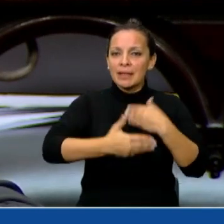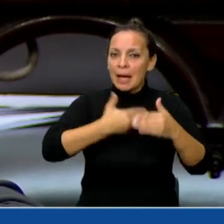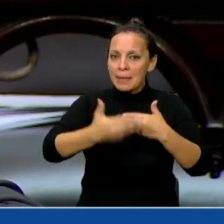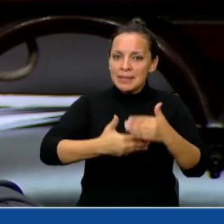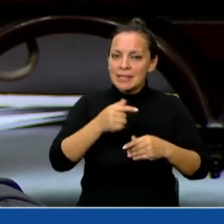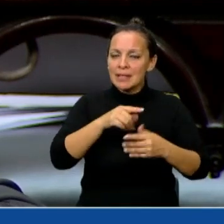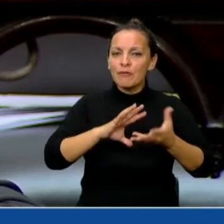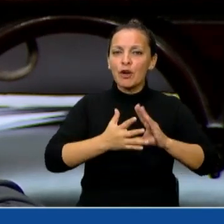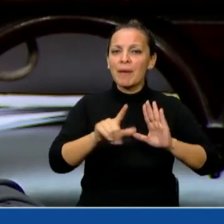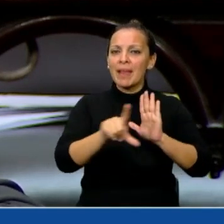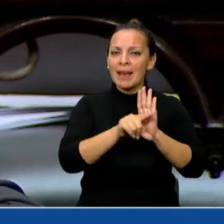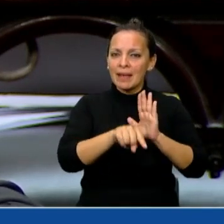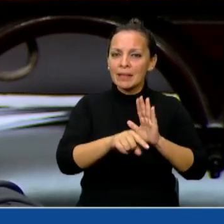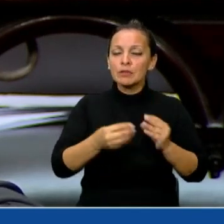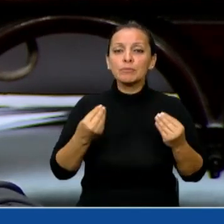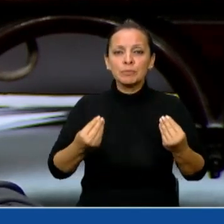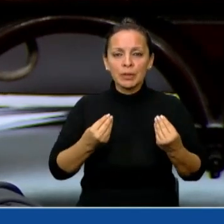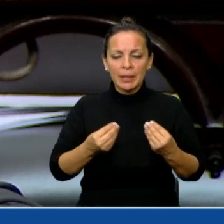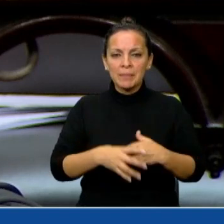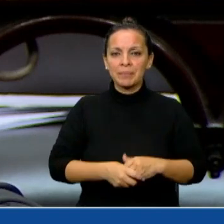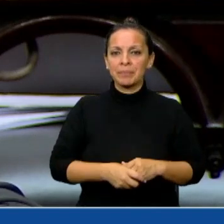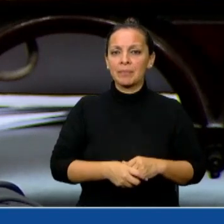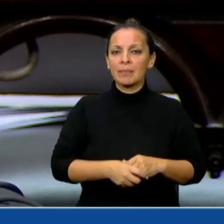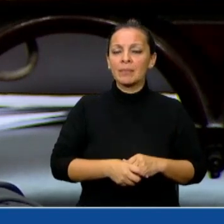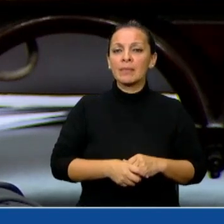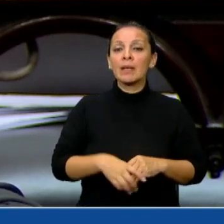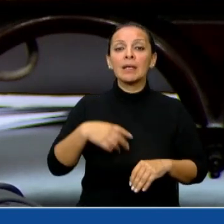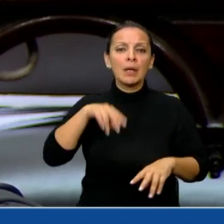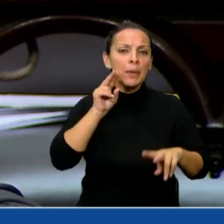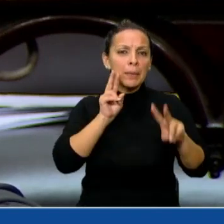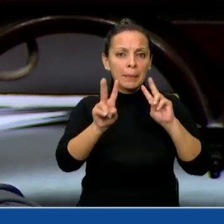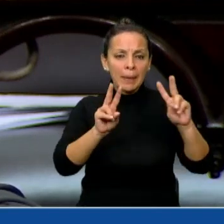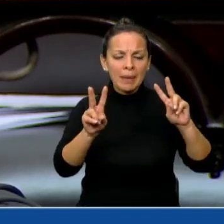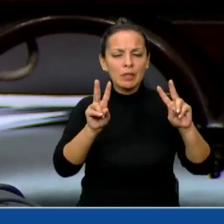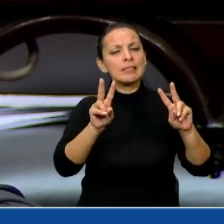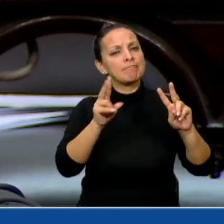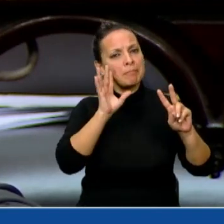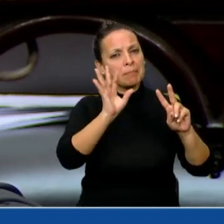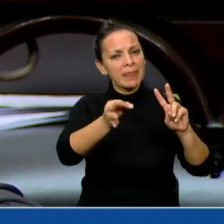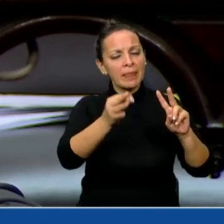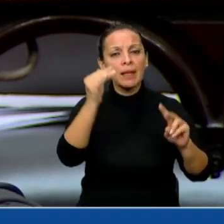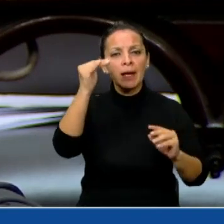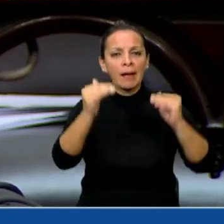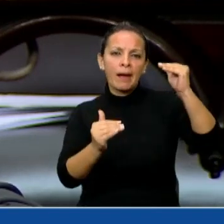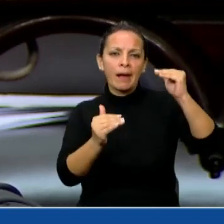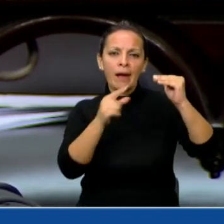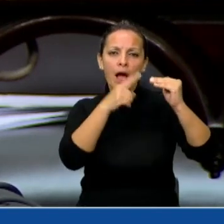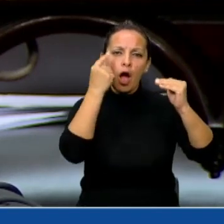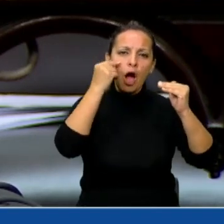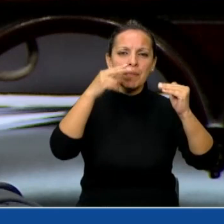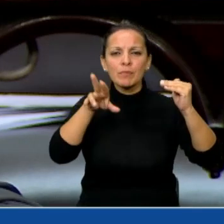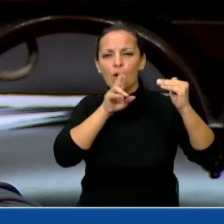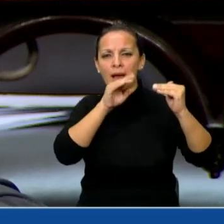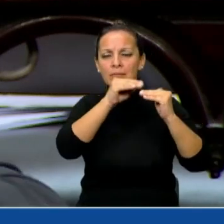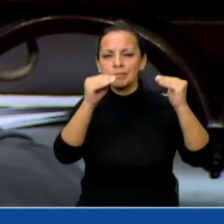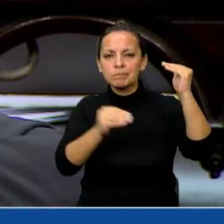legislación porque cuando miramos las brechas que todavía existen entre varones y mujeres en la sociedad argentina,